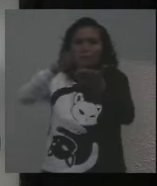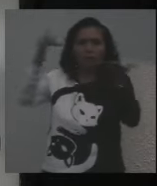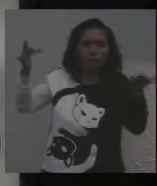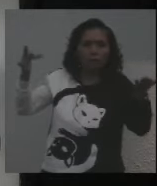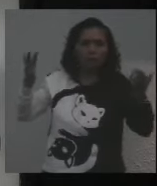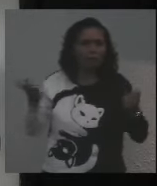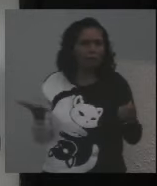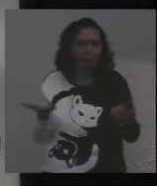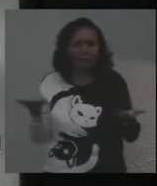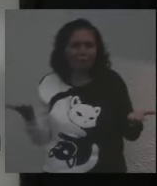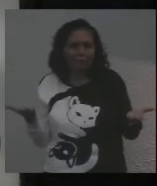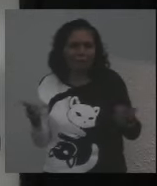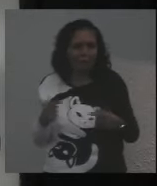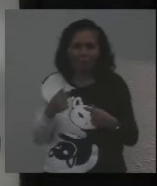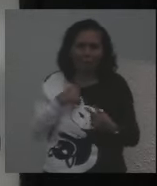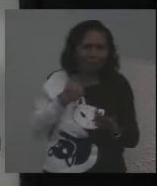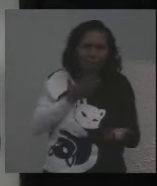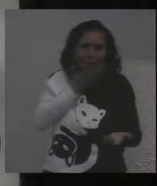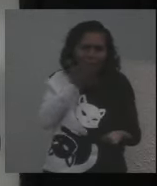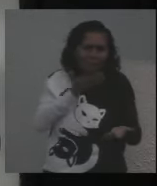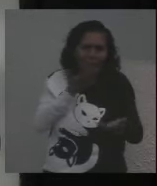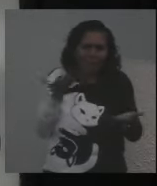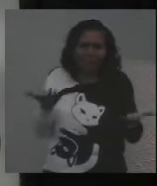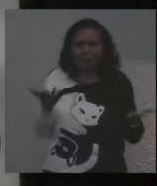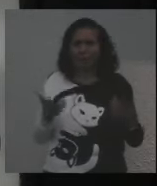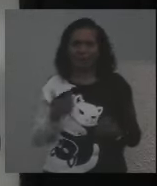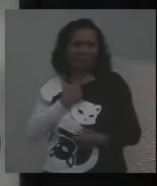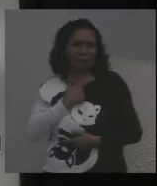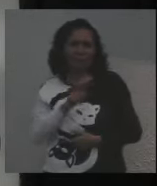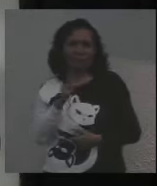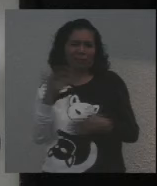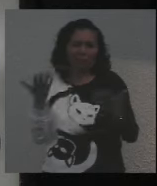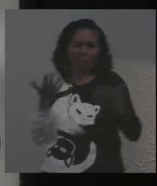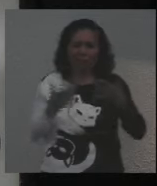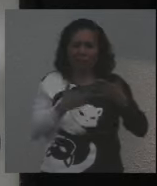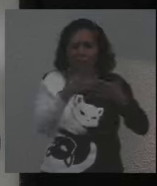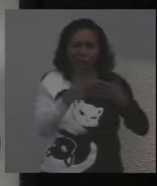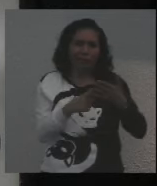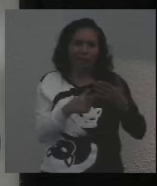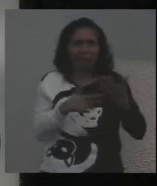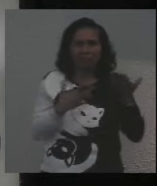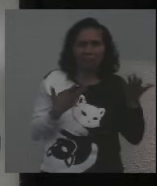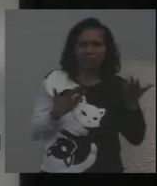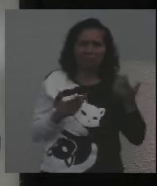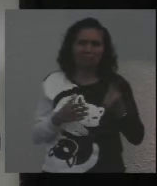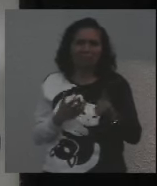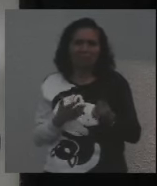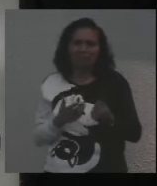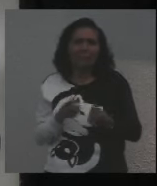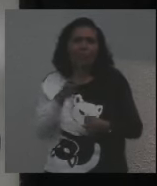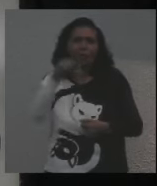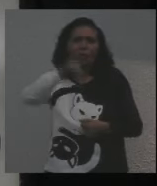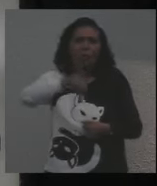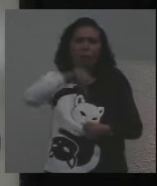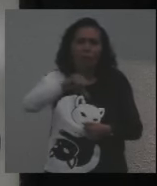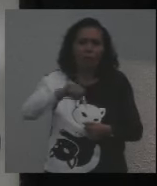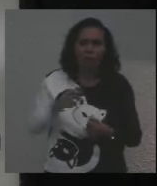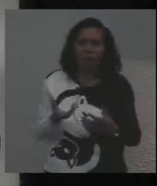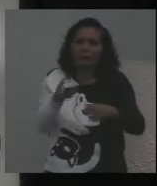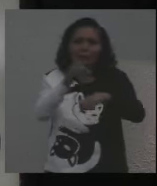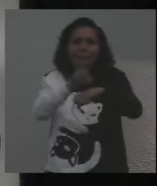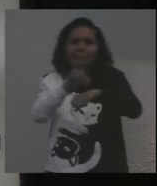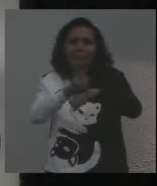y no acostumbro Los protocolos que saben que hemos cambiado esta forma de gobernar pero hoy específicamente en este